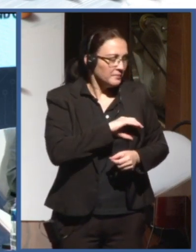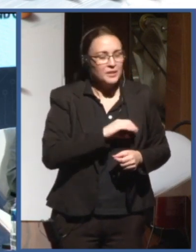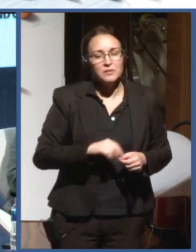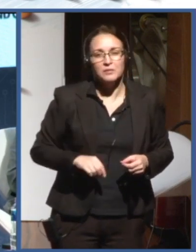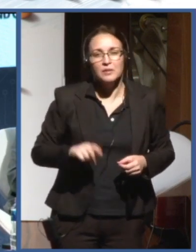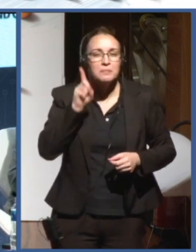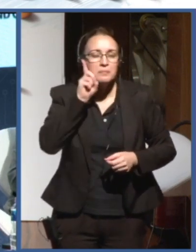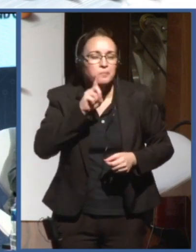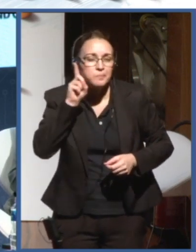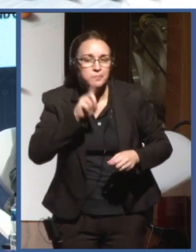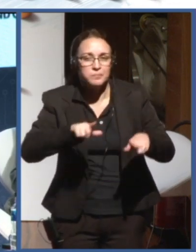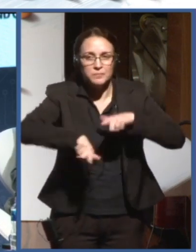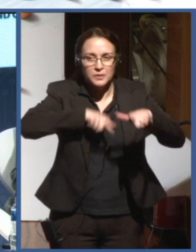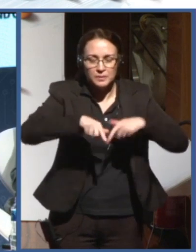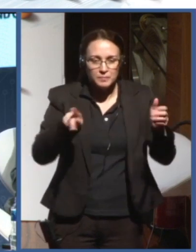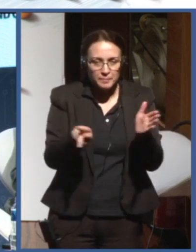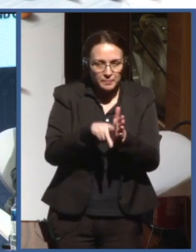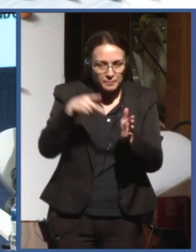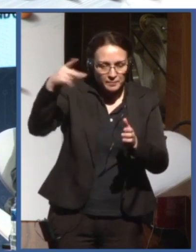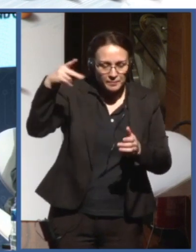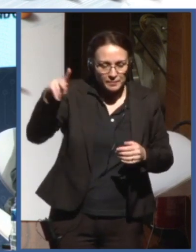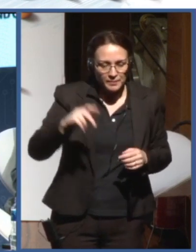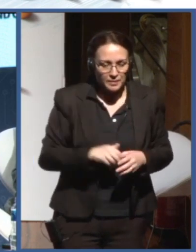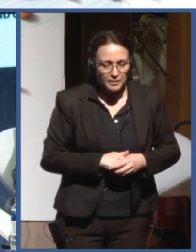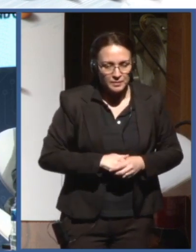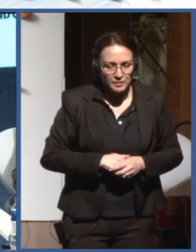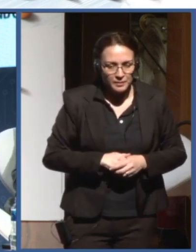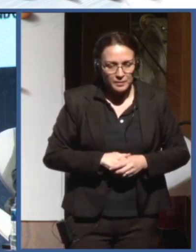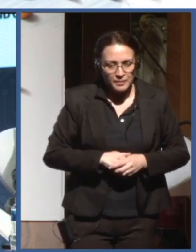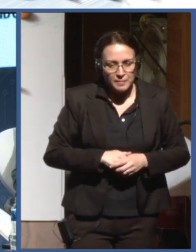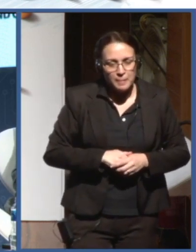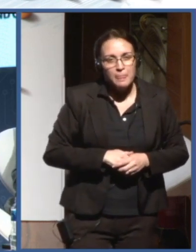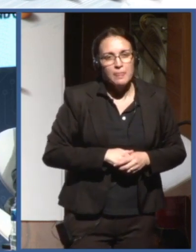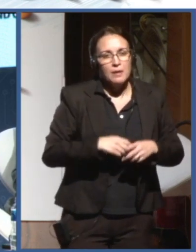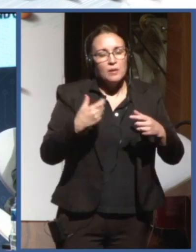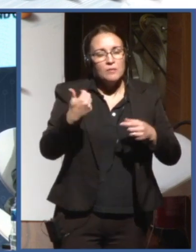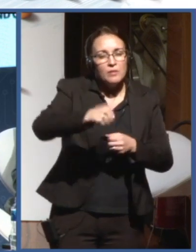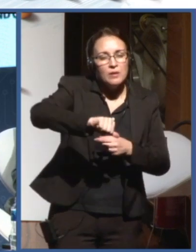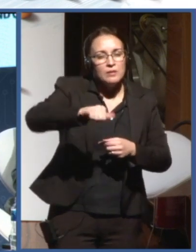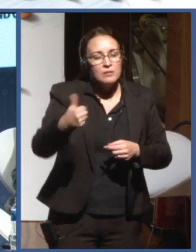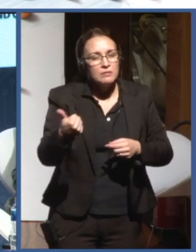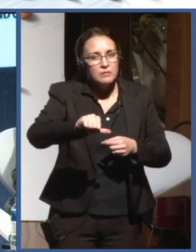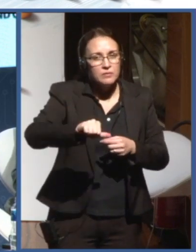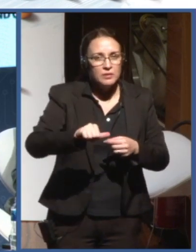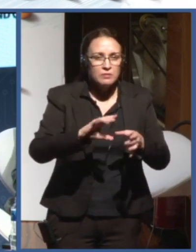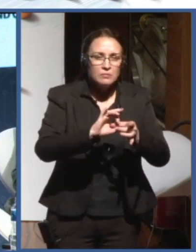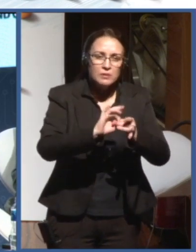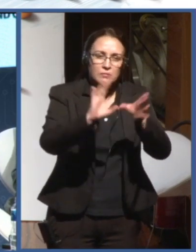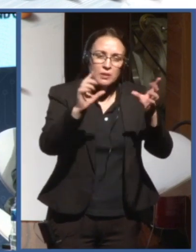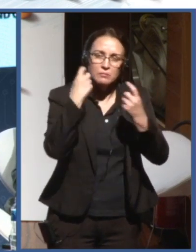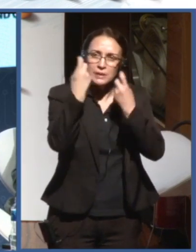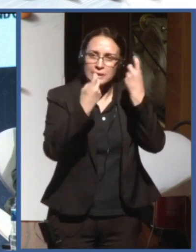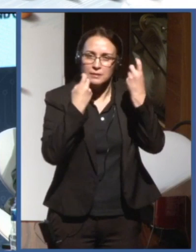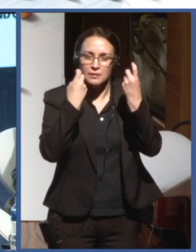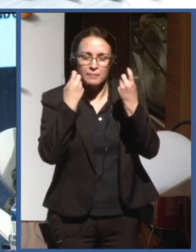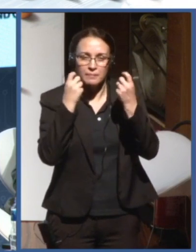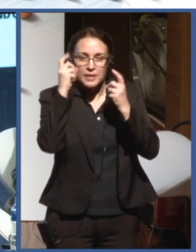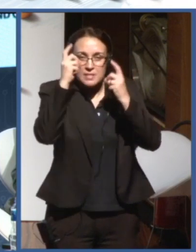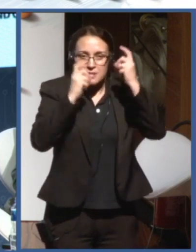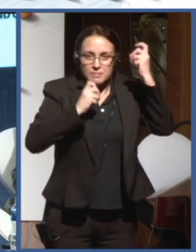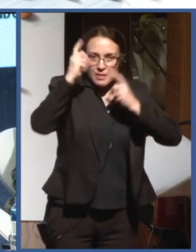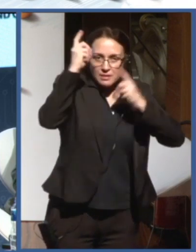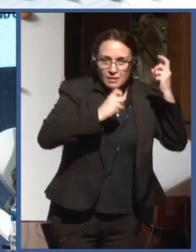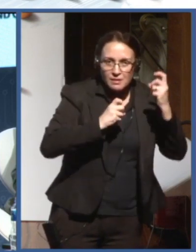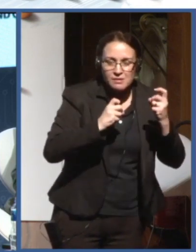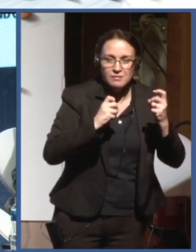los reportes que hacemos en donde evaluamos la situación de la libertad de expresión, digamos, este último que hicimos sobre inteligencia artificial,